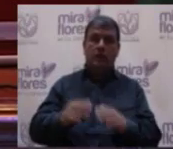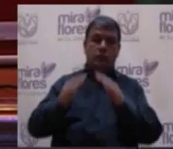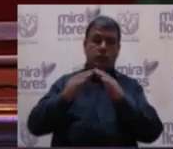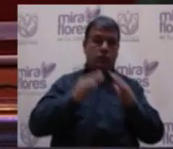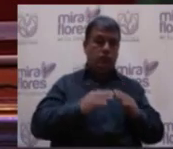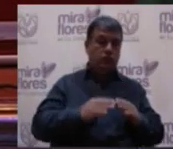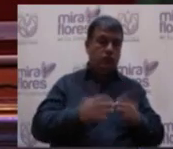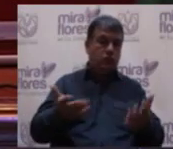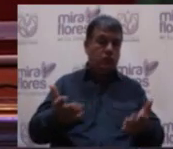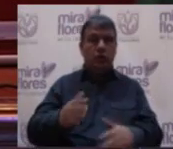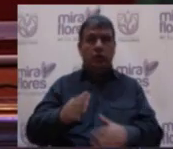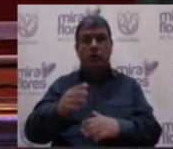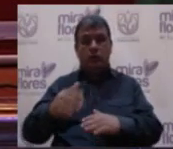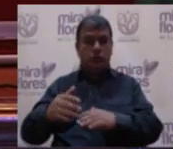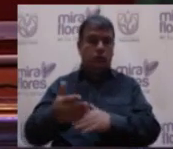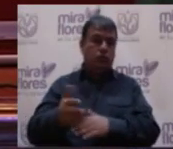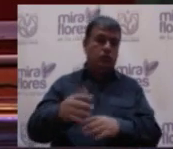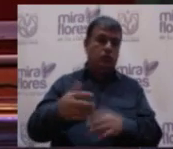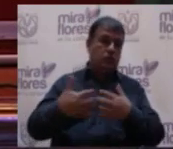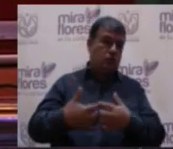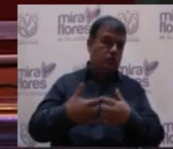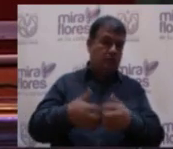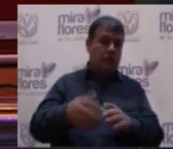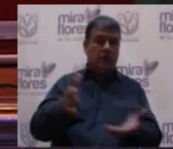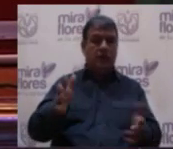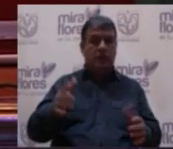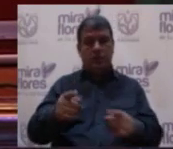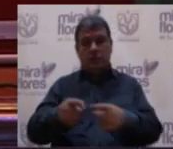guardas, en las cuadras que ellos tienen,